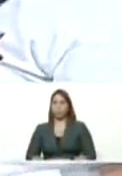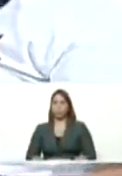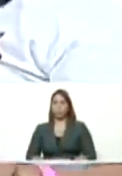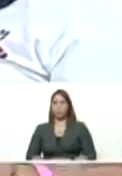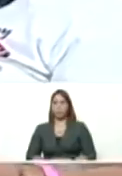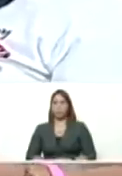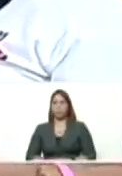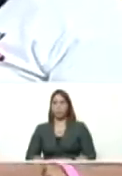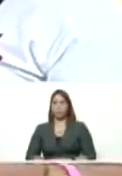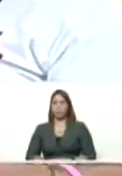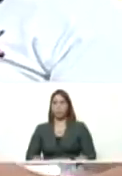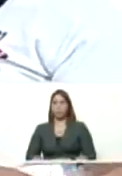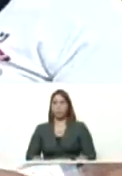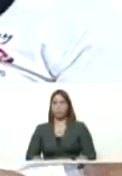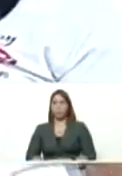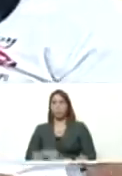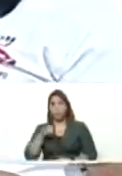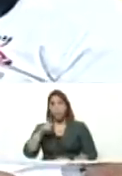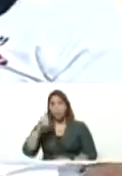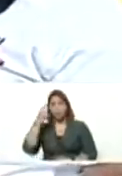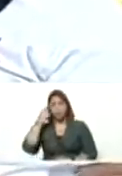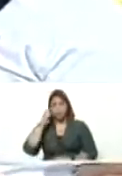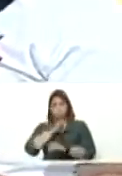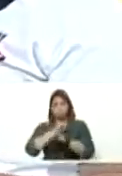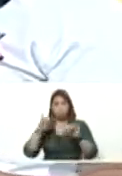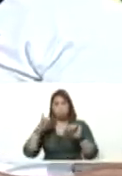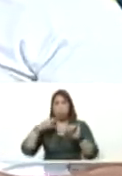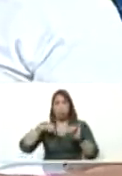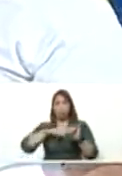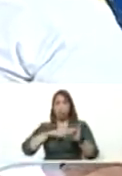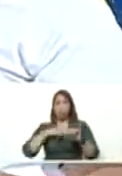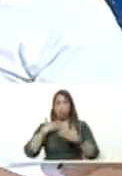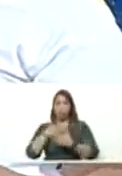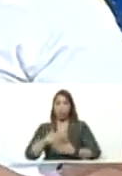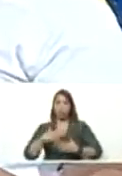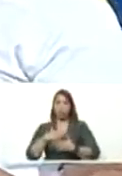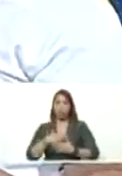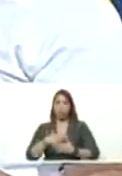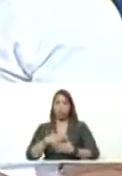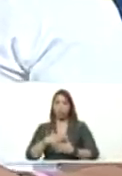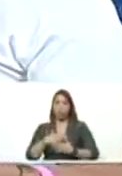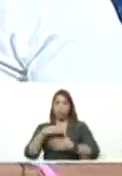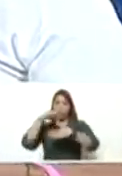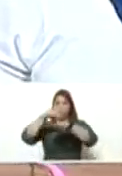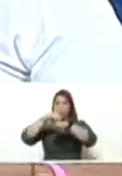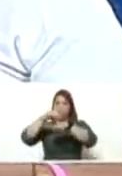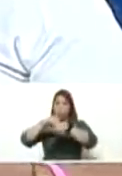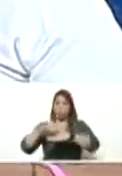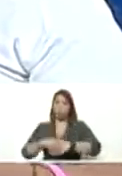Principalmente, usted ya lo nombró y para nosotros es un agrado, le íbamos a solicitar